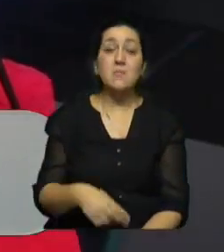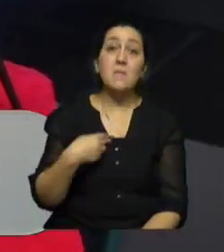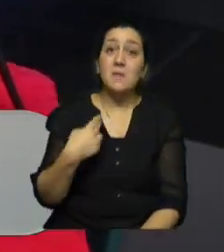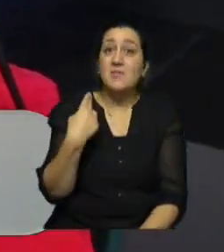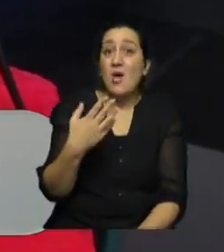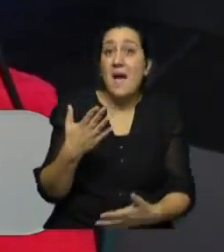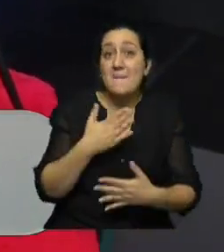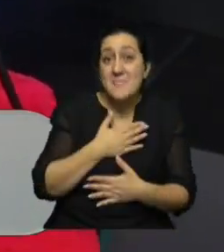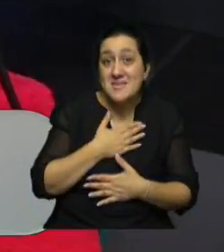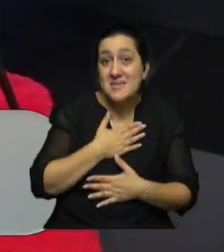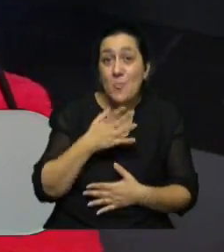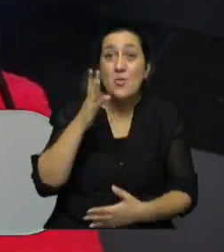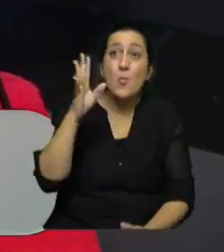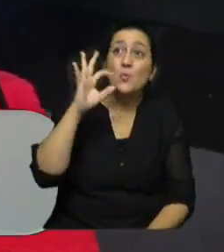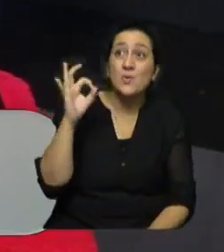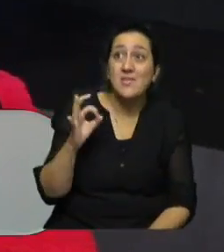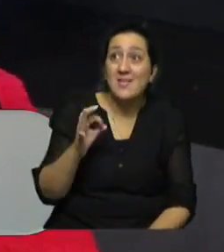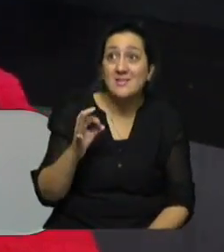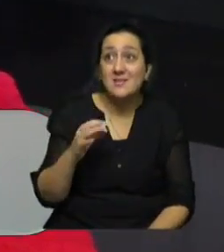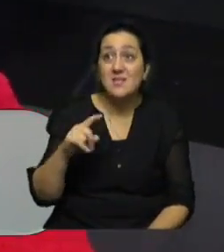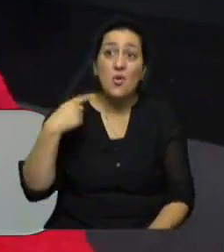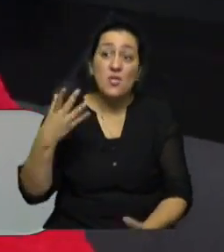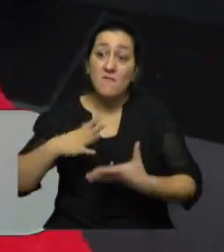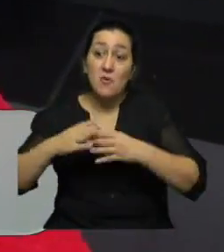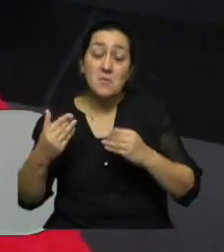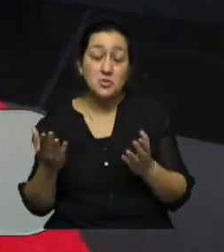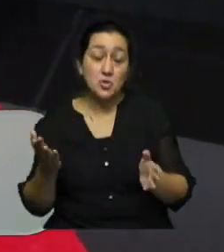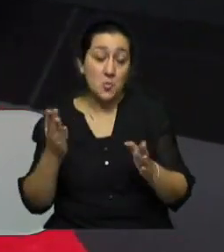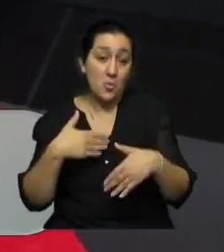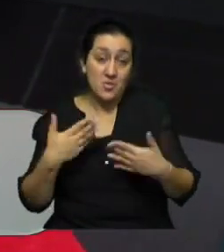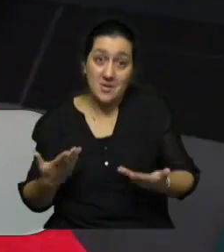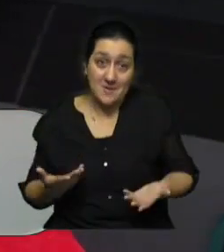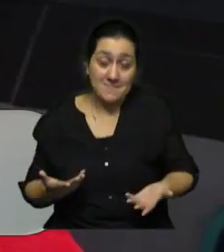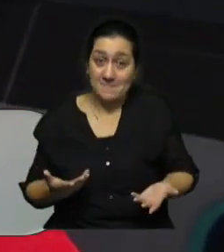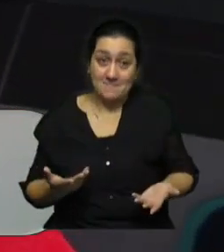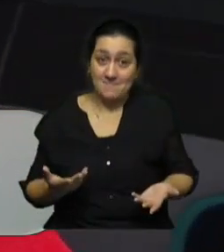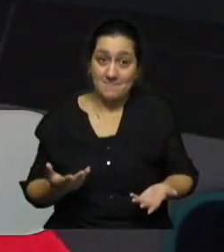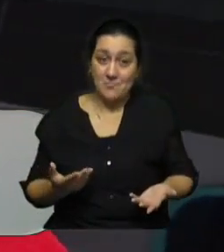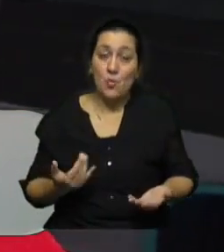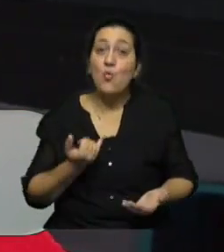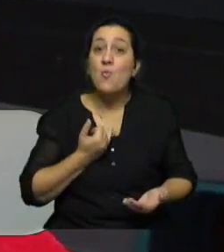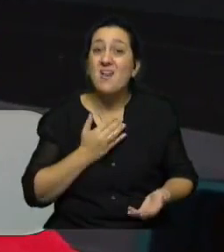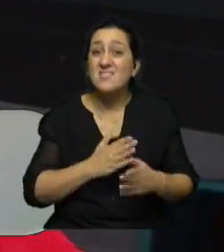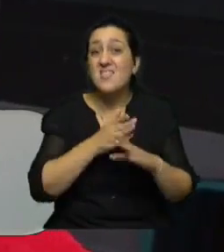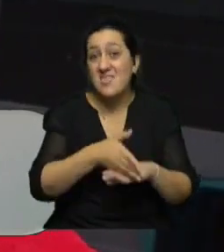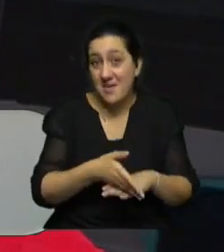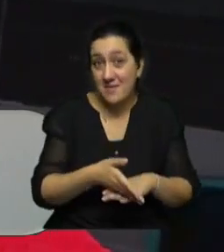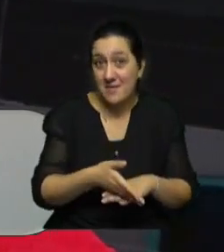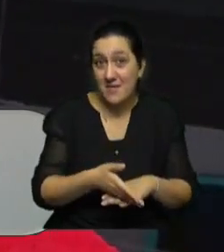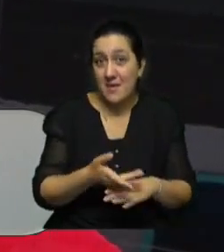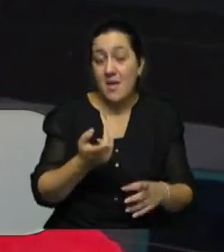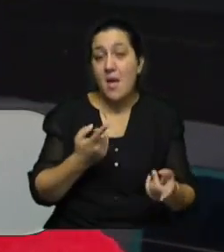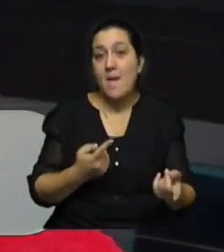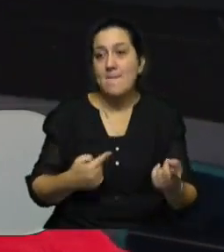como a muchos ámbitos que de otra manera yo no me había imaginado de poder acceder, pero a la